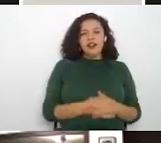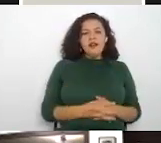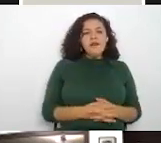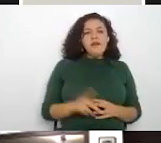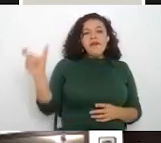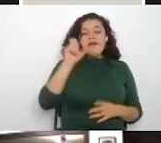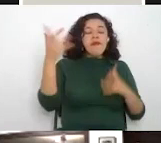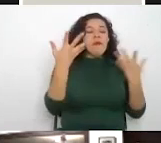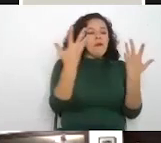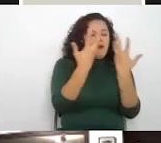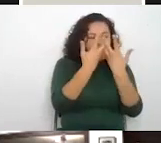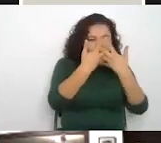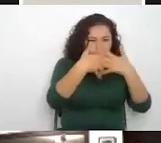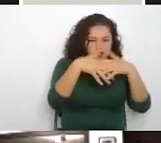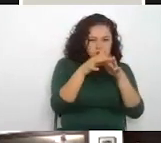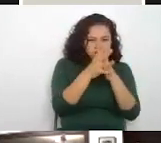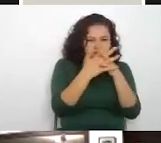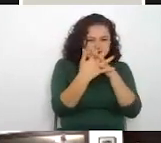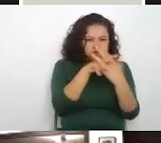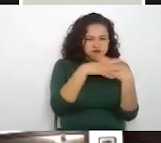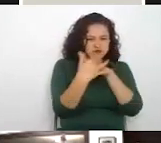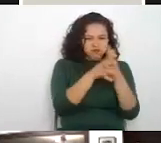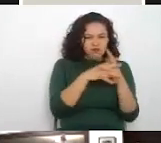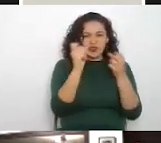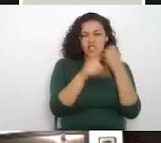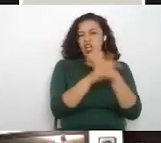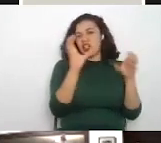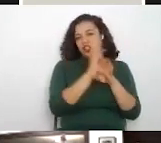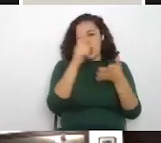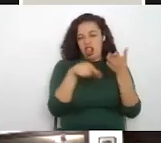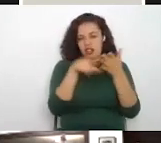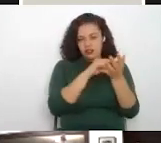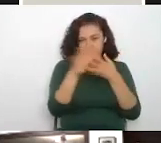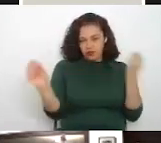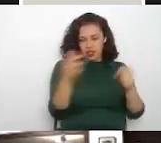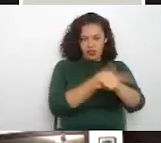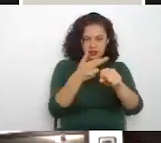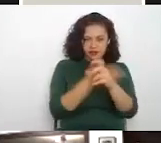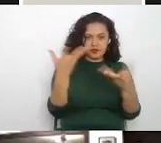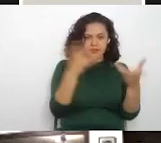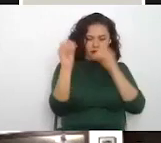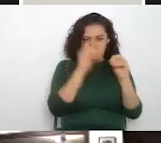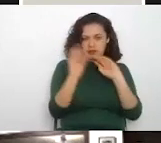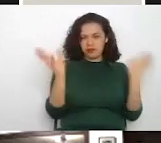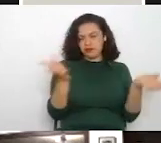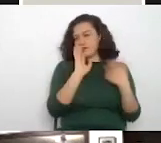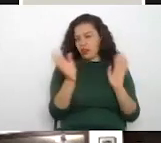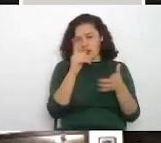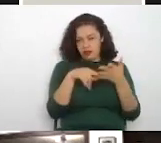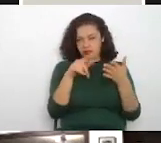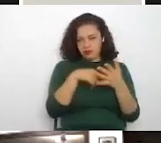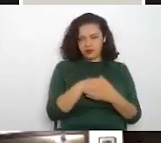combina, generalmente se eliminan algunos detalles, como un registro, una operación, qué sé yo. Y aquí